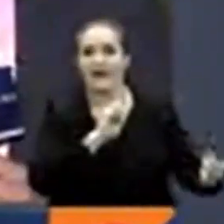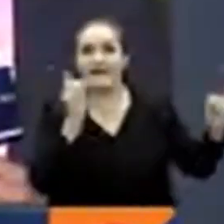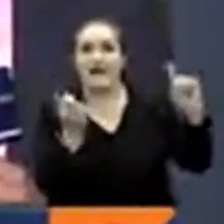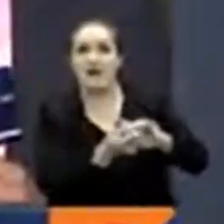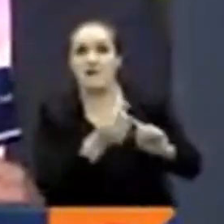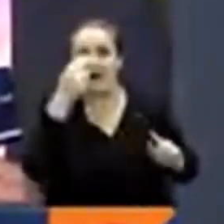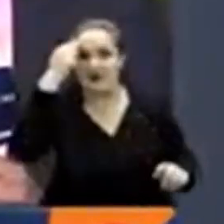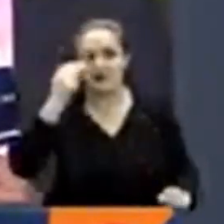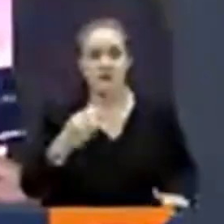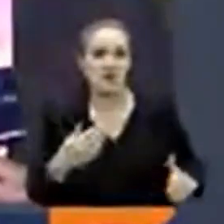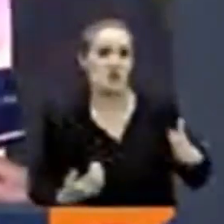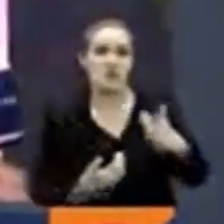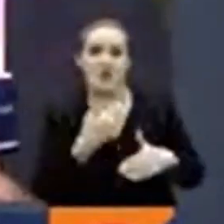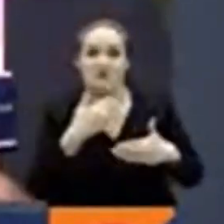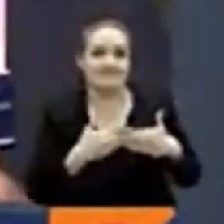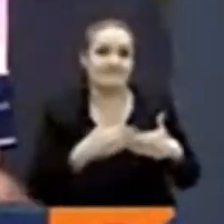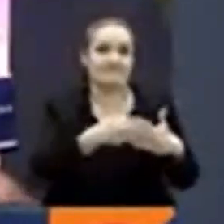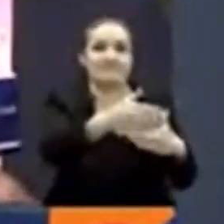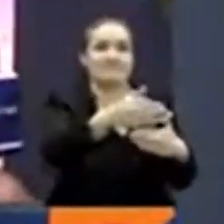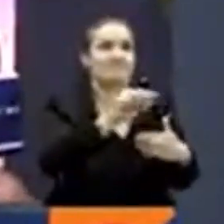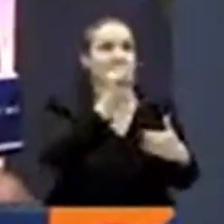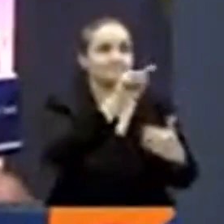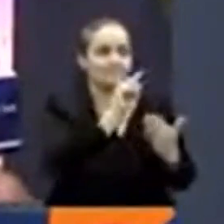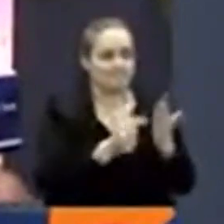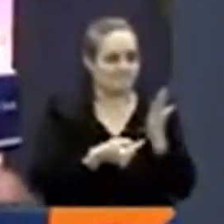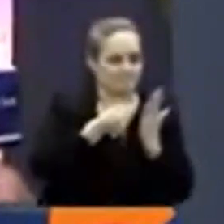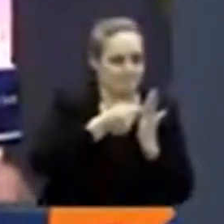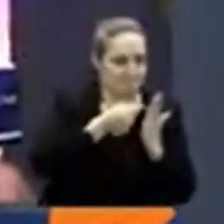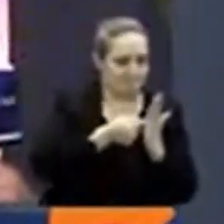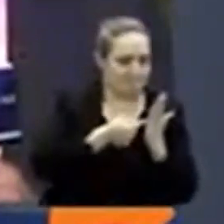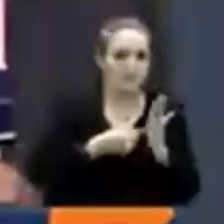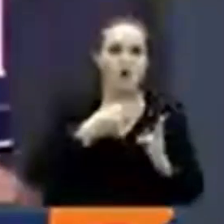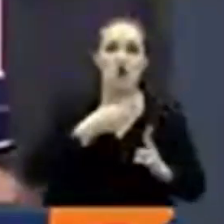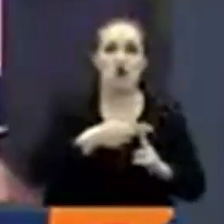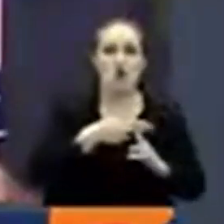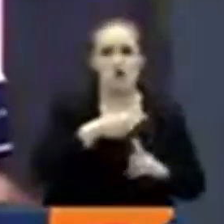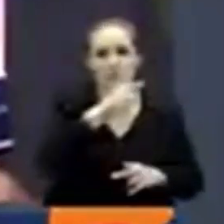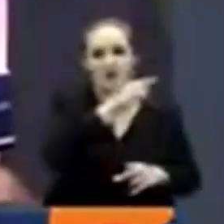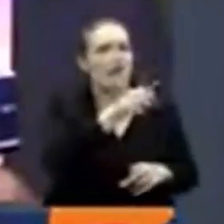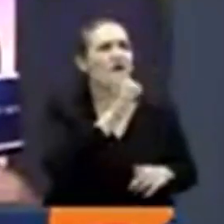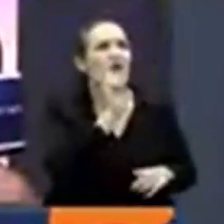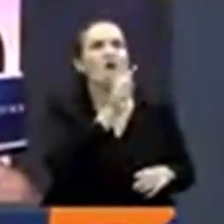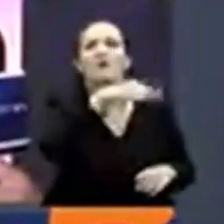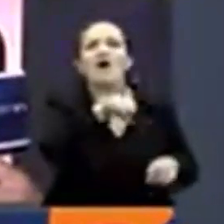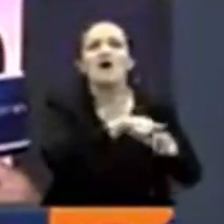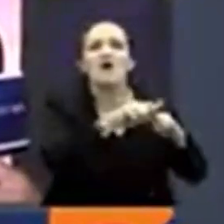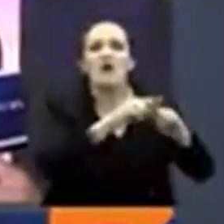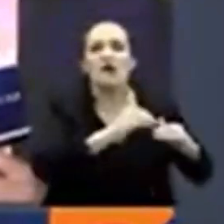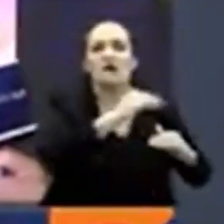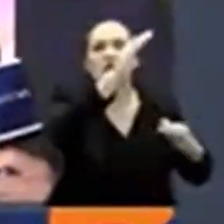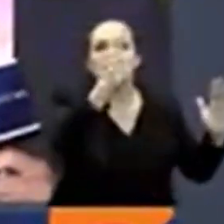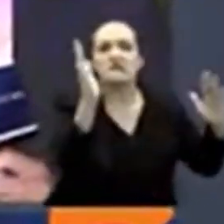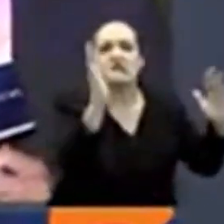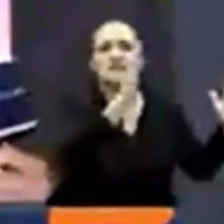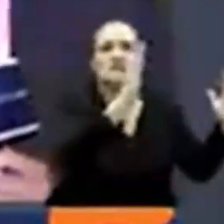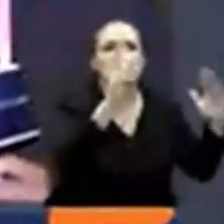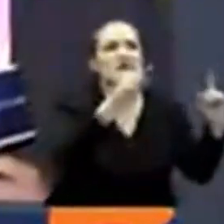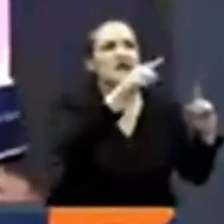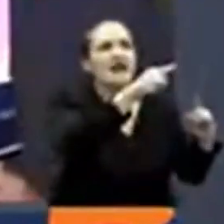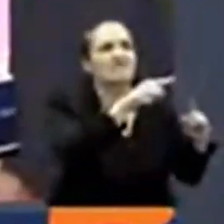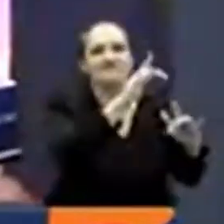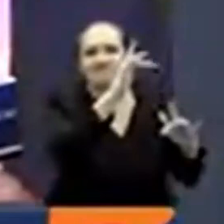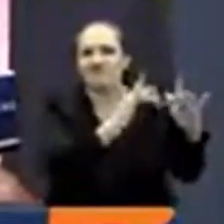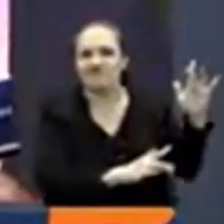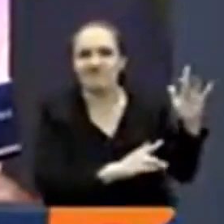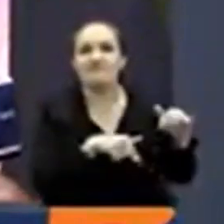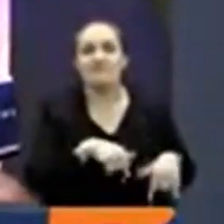historia. Escribe una nueva historia y se une a la lista de los edificios enfermos que ya fueron implosionados aquí en la ciudad de